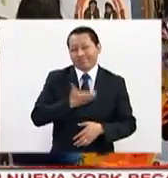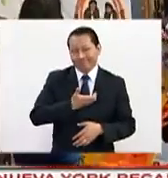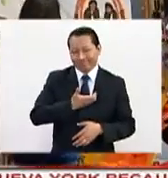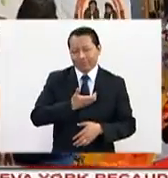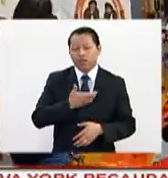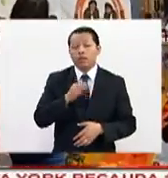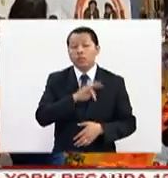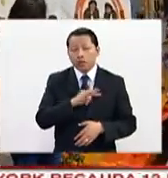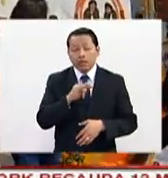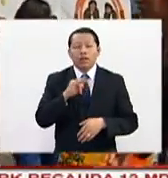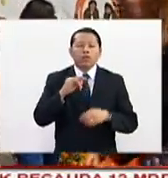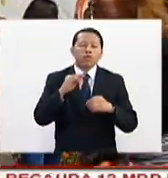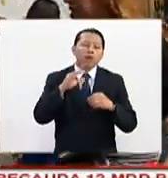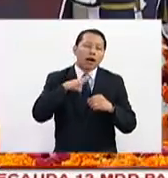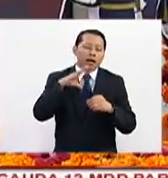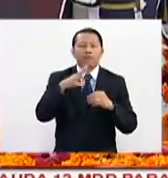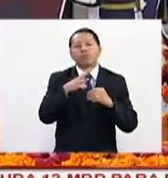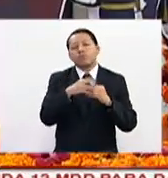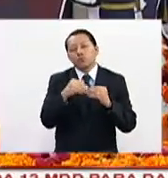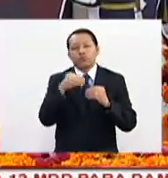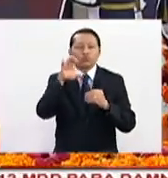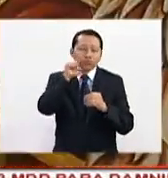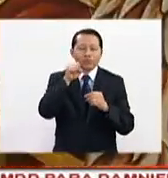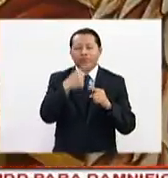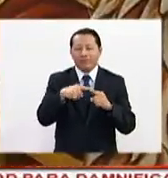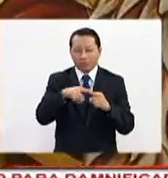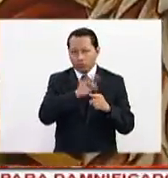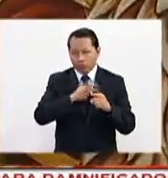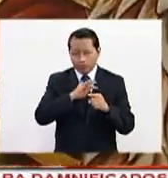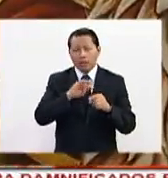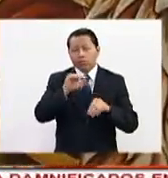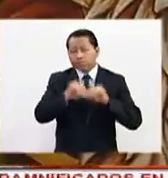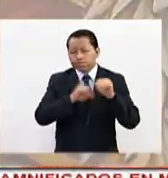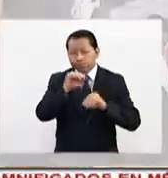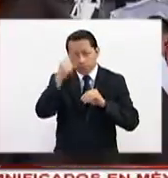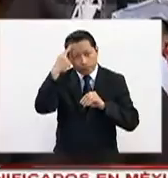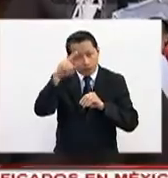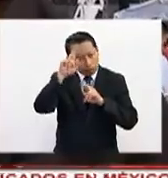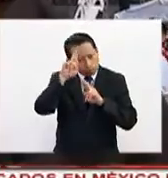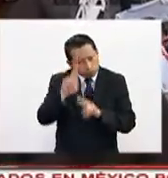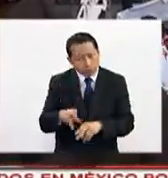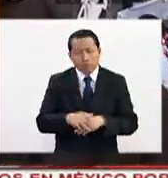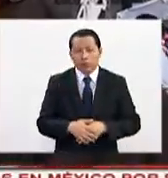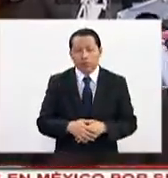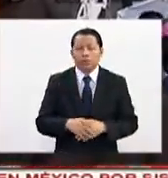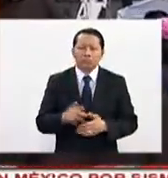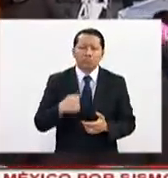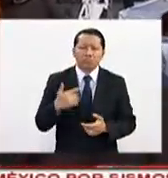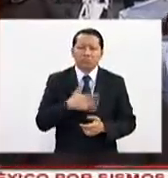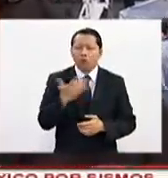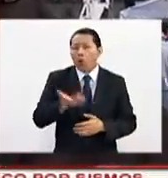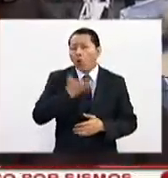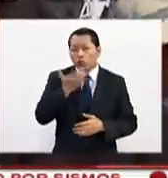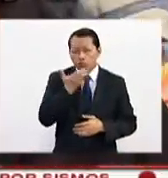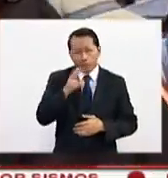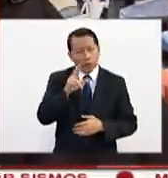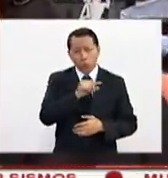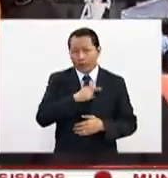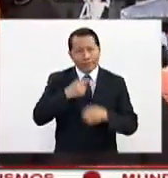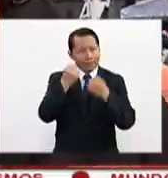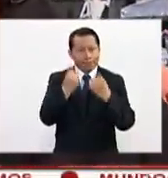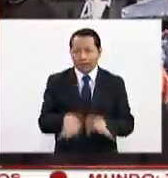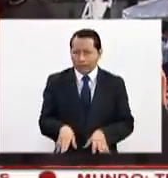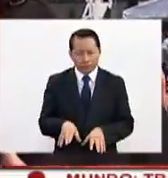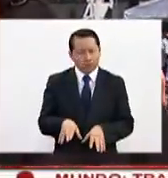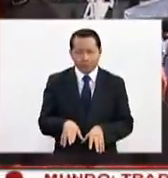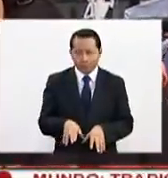vistió de cempasúchil, colores e incienso para honrar a los fieles difuntos. Pues me parece que es una tradición que no se debe de perder porque es